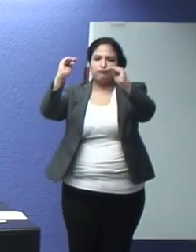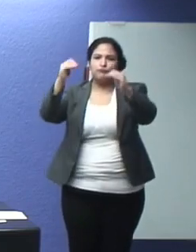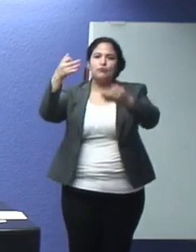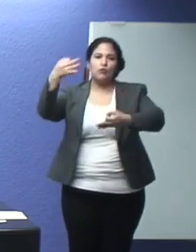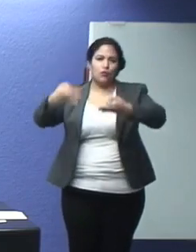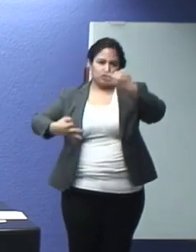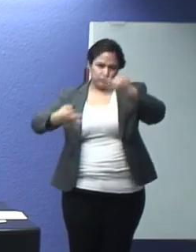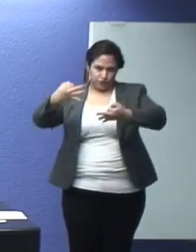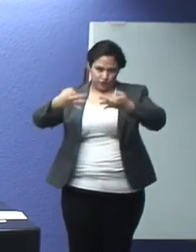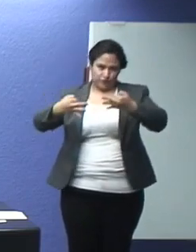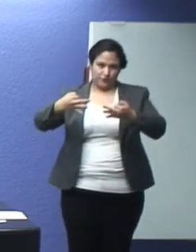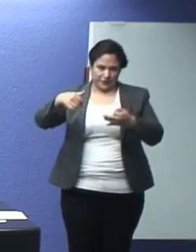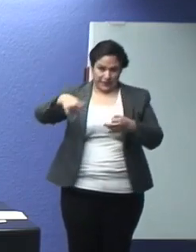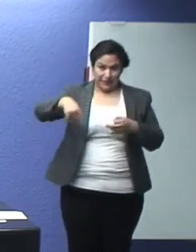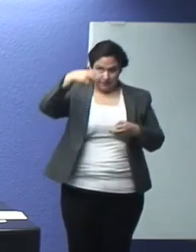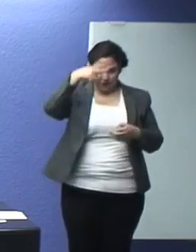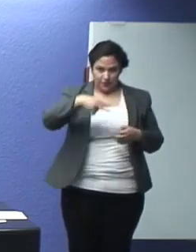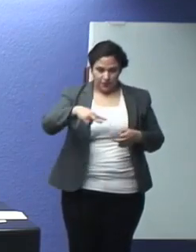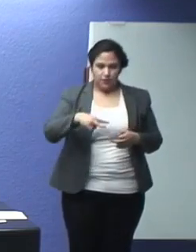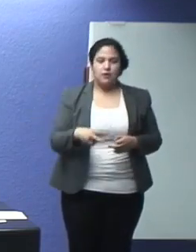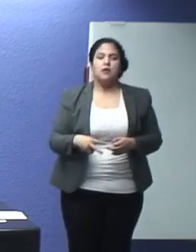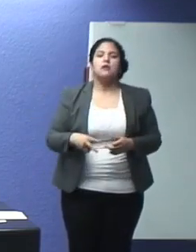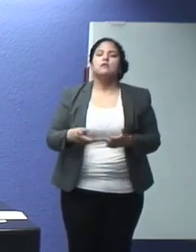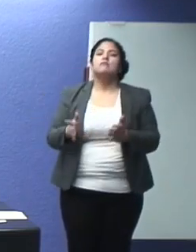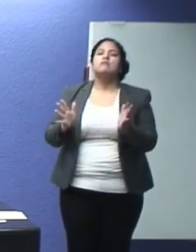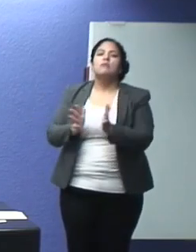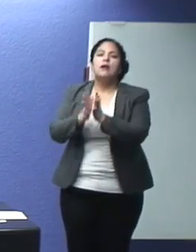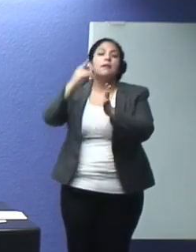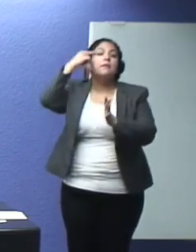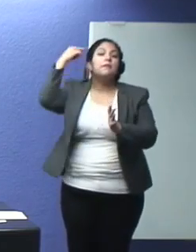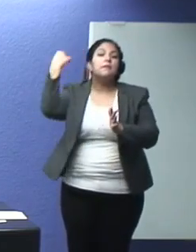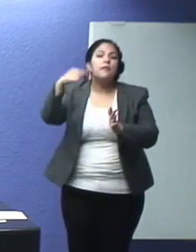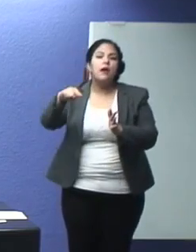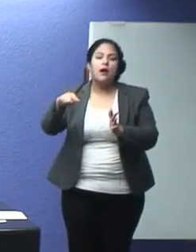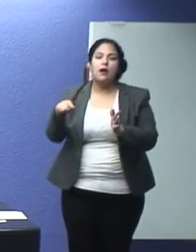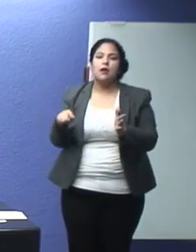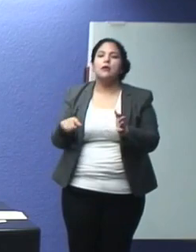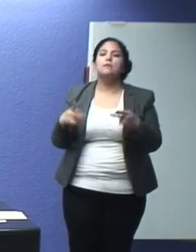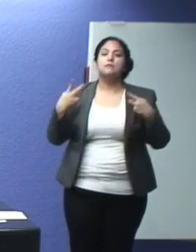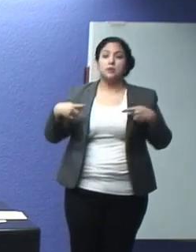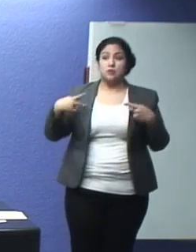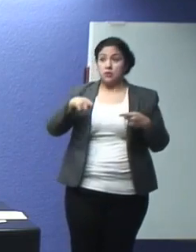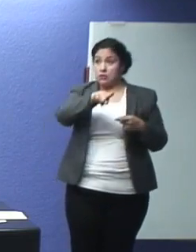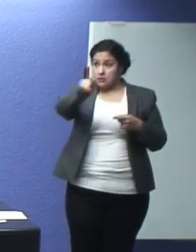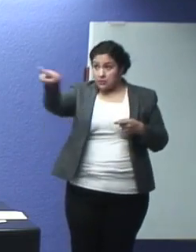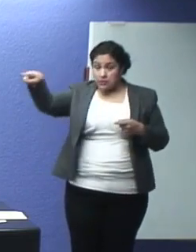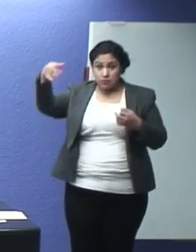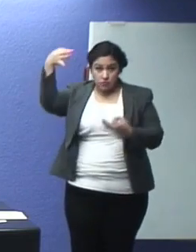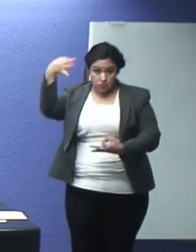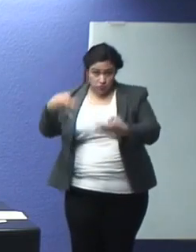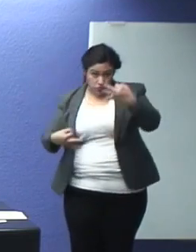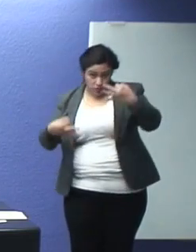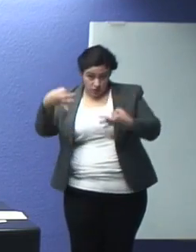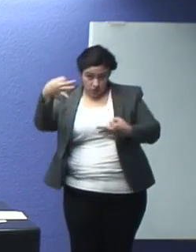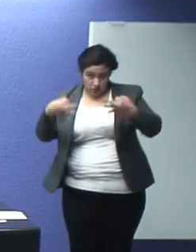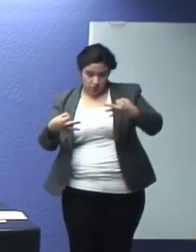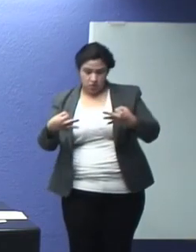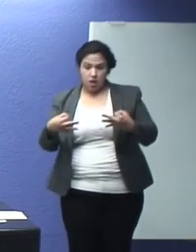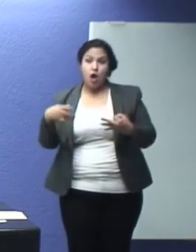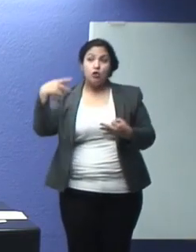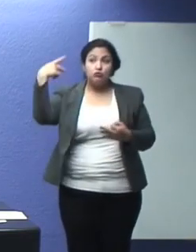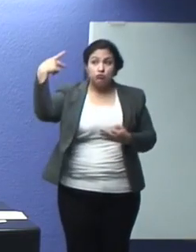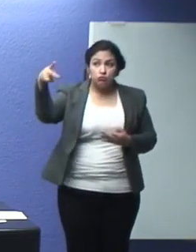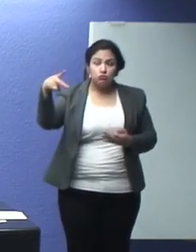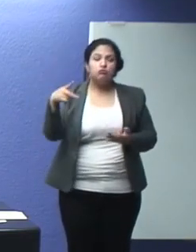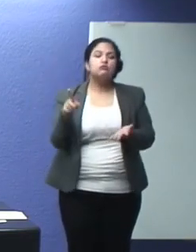quien participó en la elaboración del protocolo de actuación para quienes imparten justicia en casos que involucren derechos de